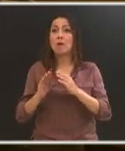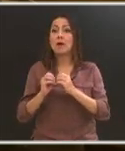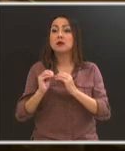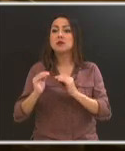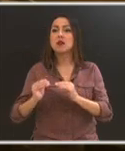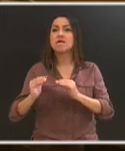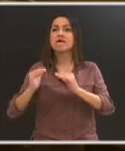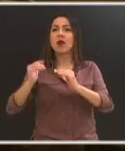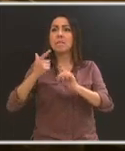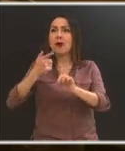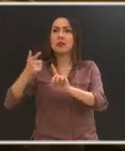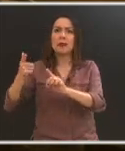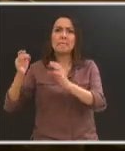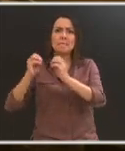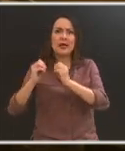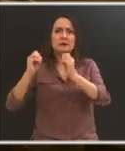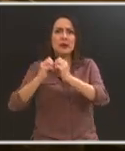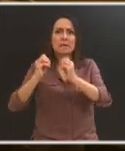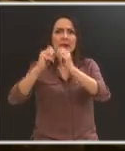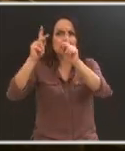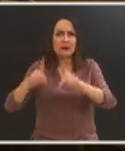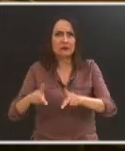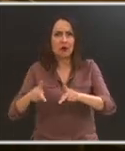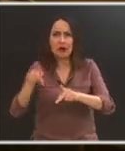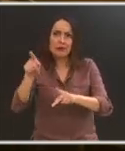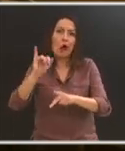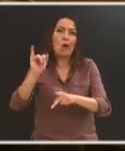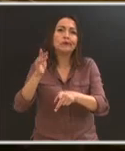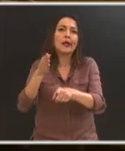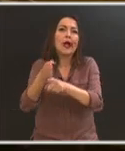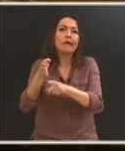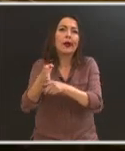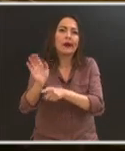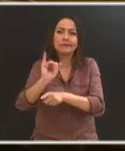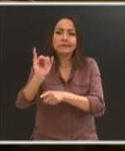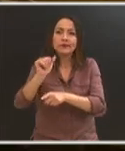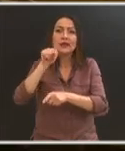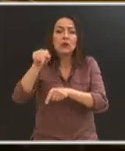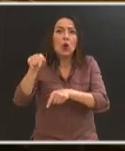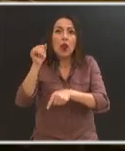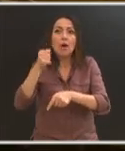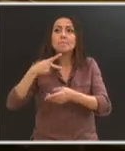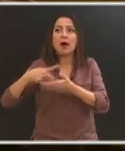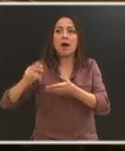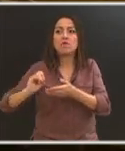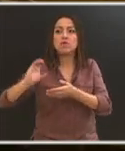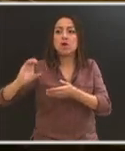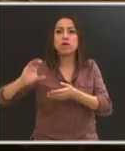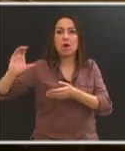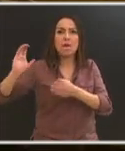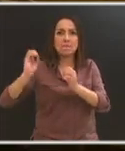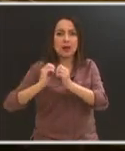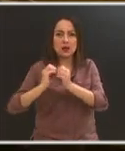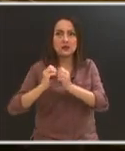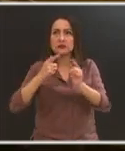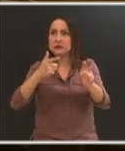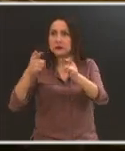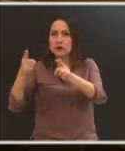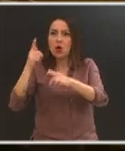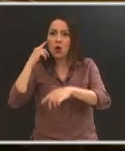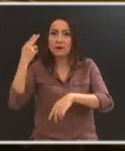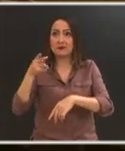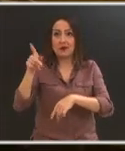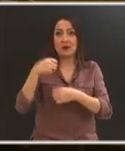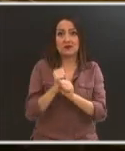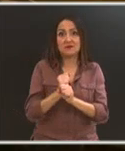nivel en la carrera delincuencial, también pues van pagándole más a raíz de los diferentes asesinatos, homicidios que